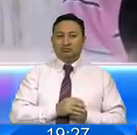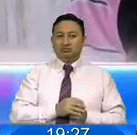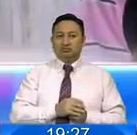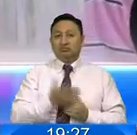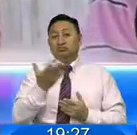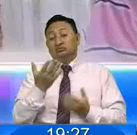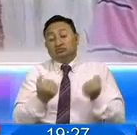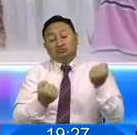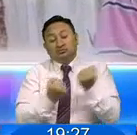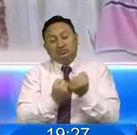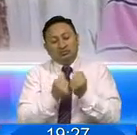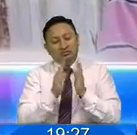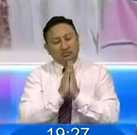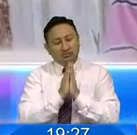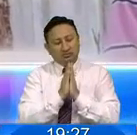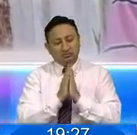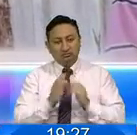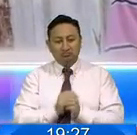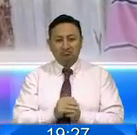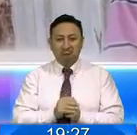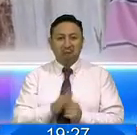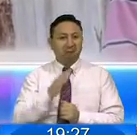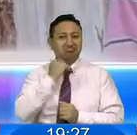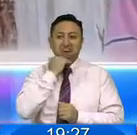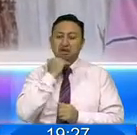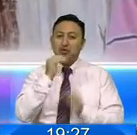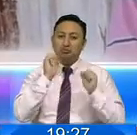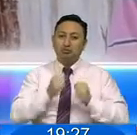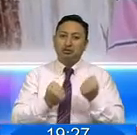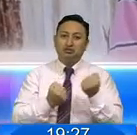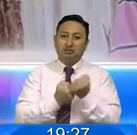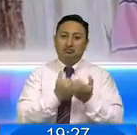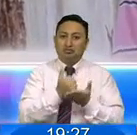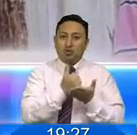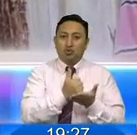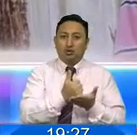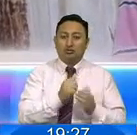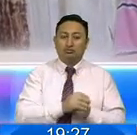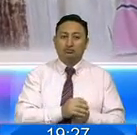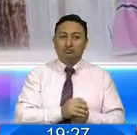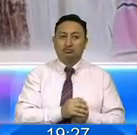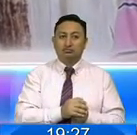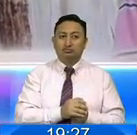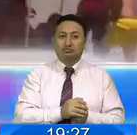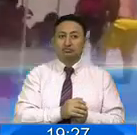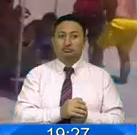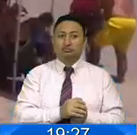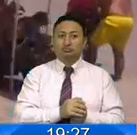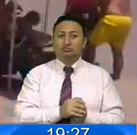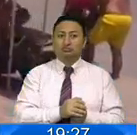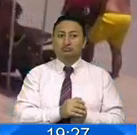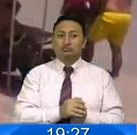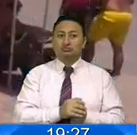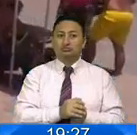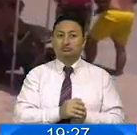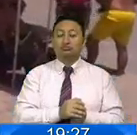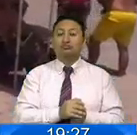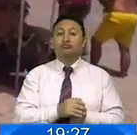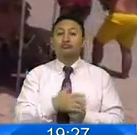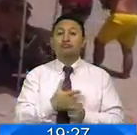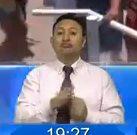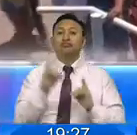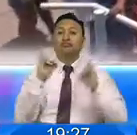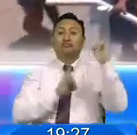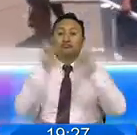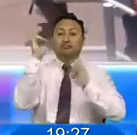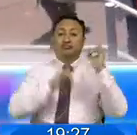dice, cualquier cosa de para levantar la pared. En el balneario de Salinas, los